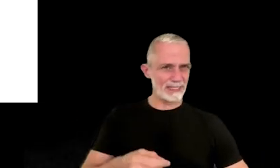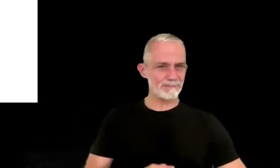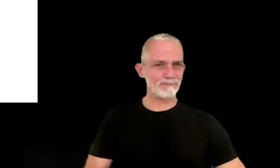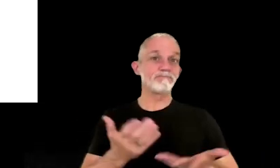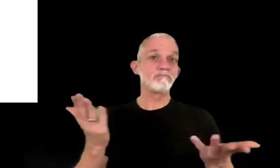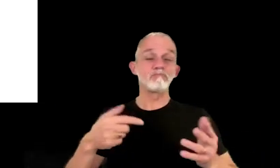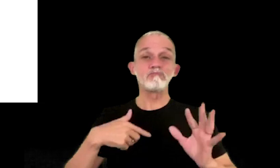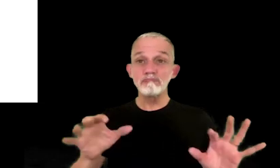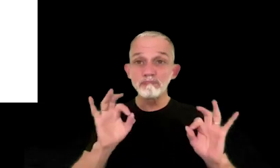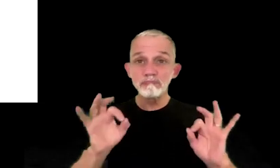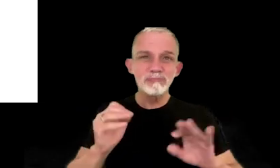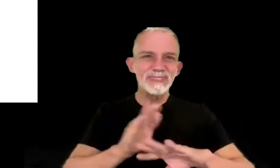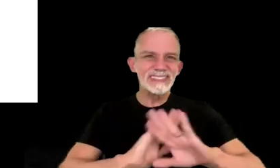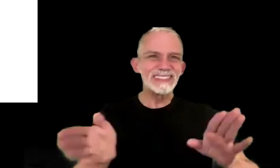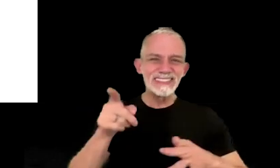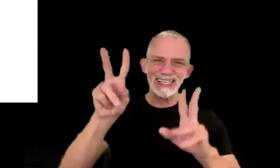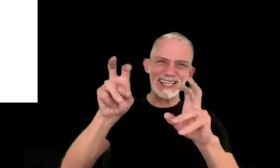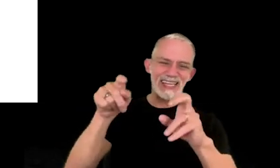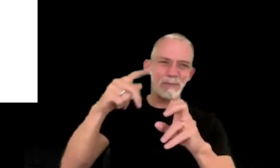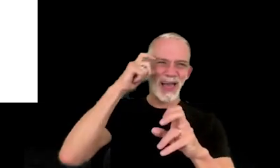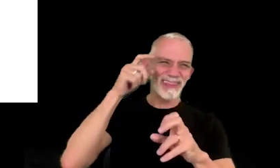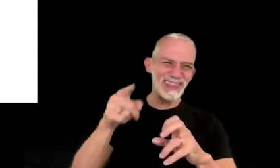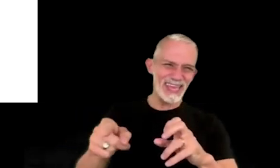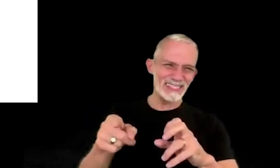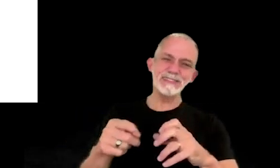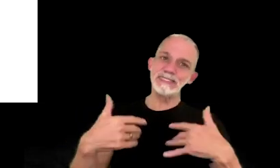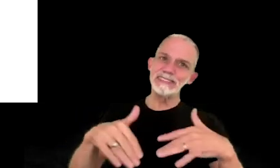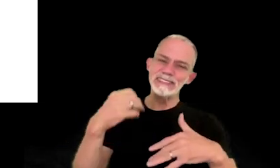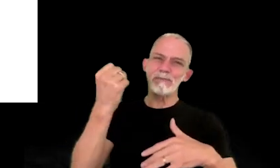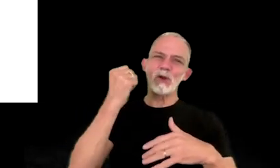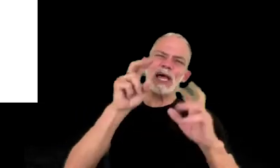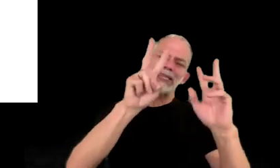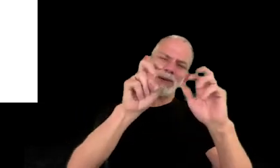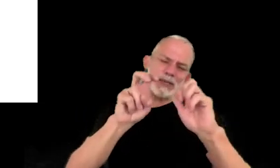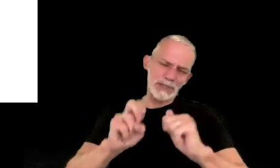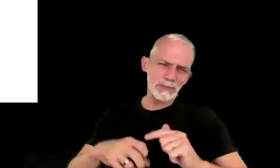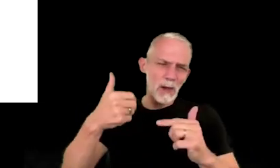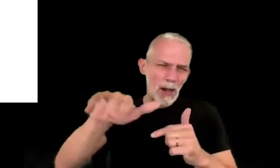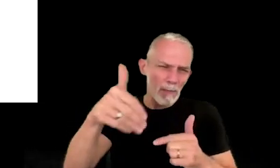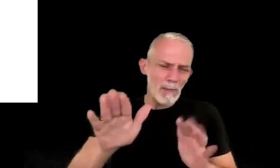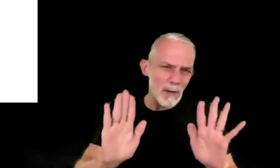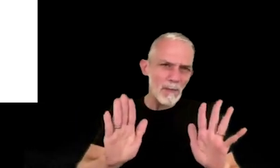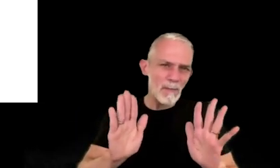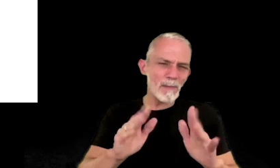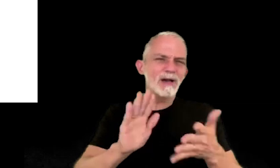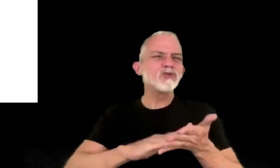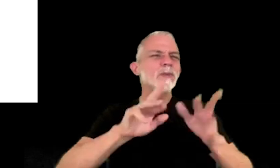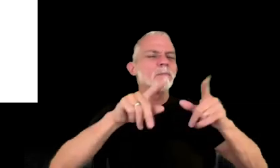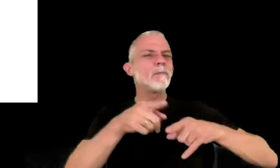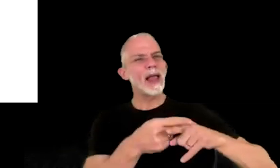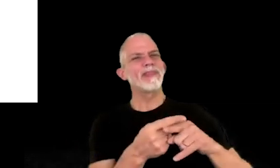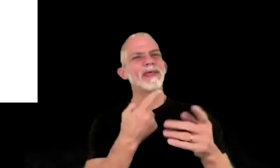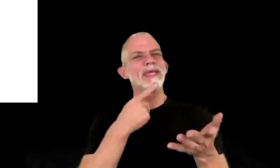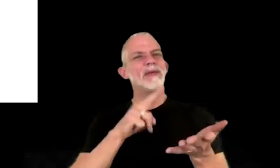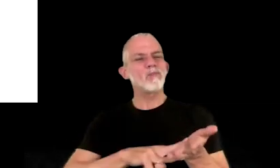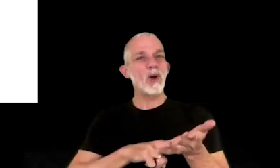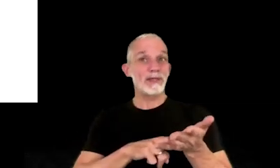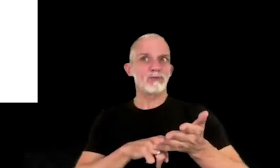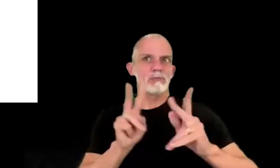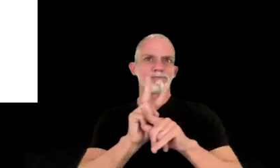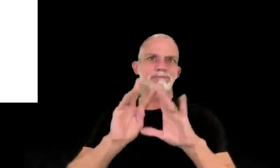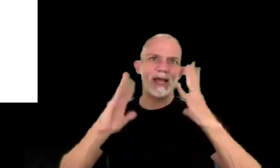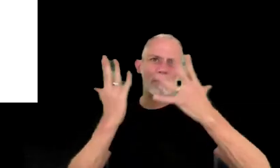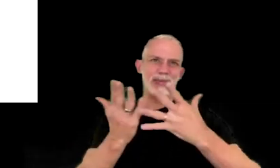yo creo que este es el tema son los temas que se vienen en lo que hace a la política fiscal, la política tributaria,